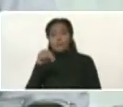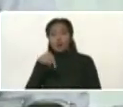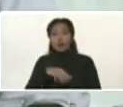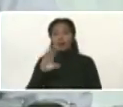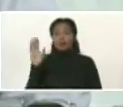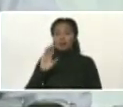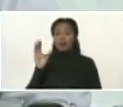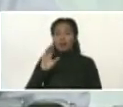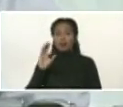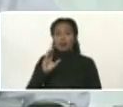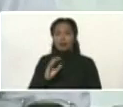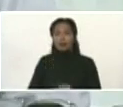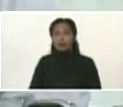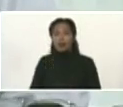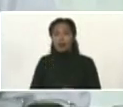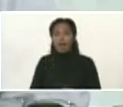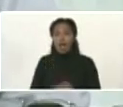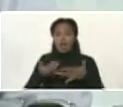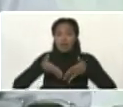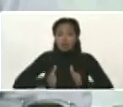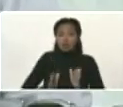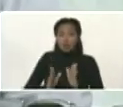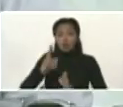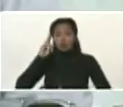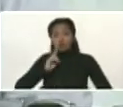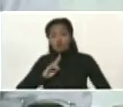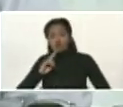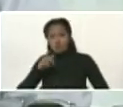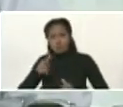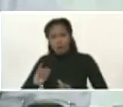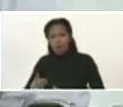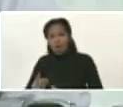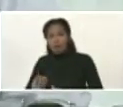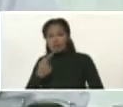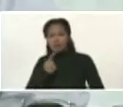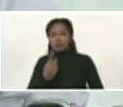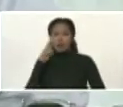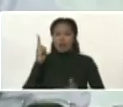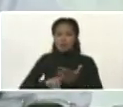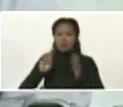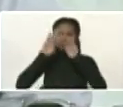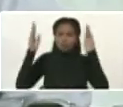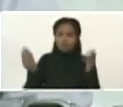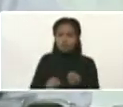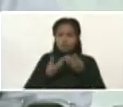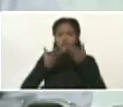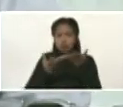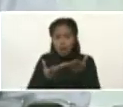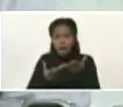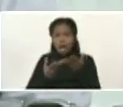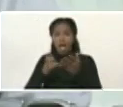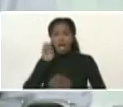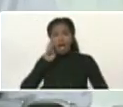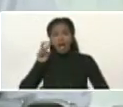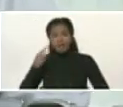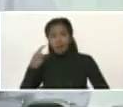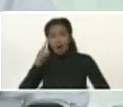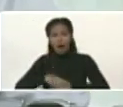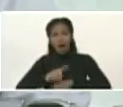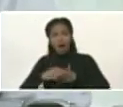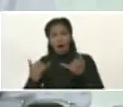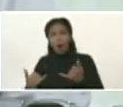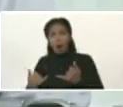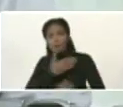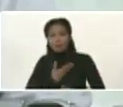Caracas, la cuna del libertador Simón Bolívar, decimos la verdad al mundo. Evo Morales Ayma, a esta hora,